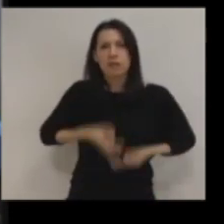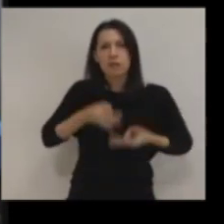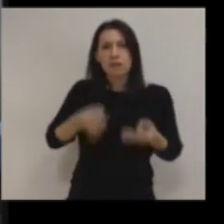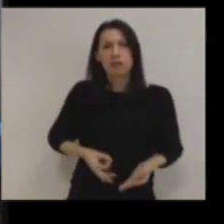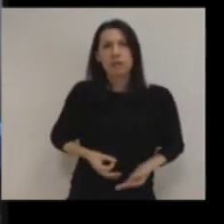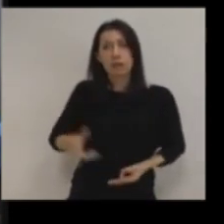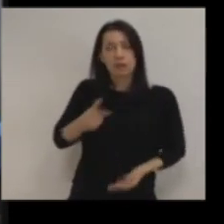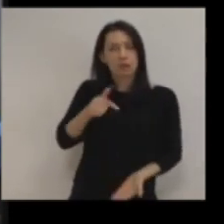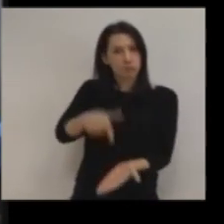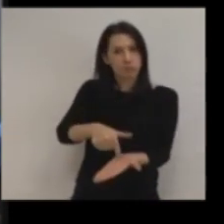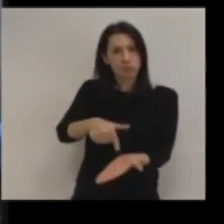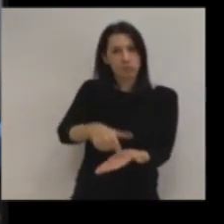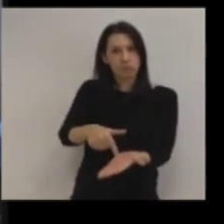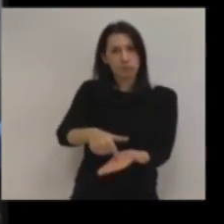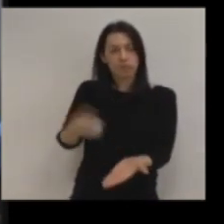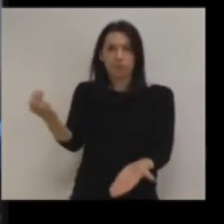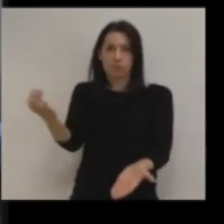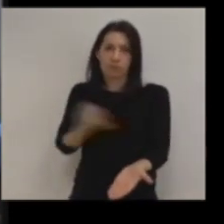aunque